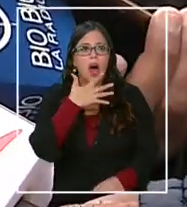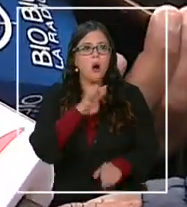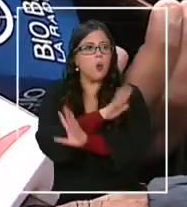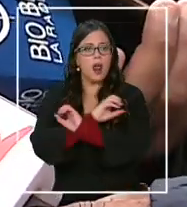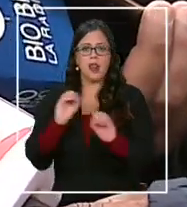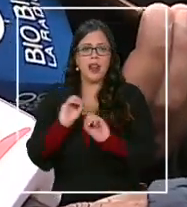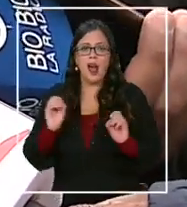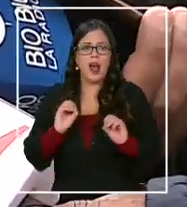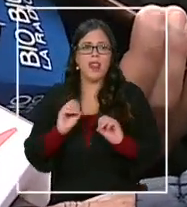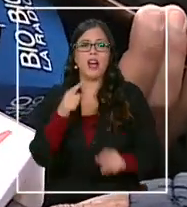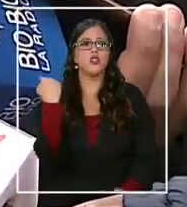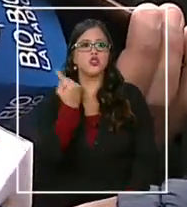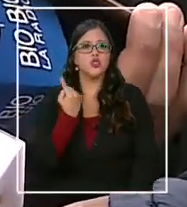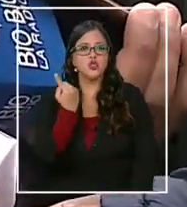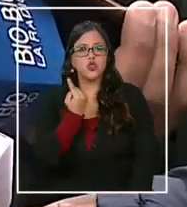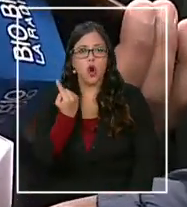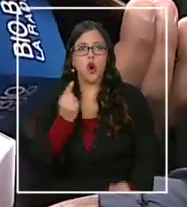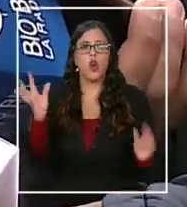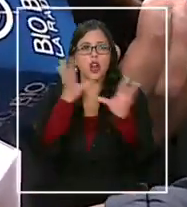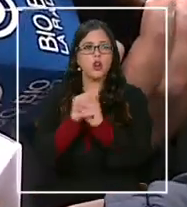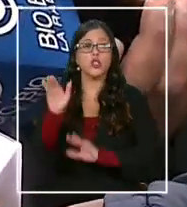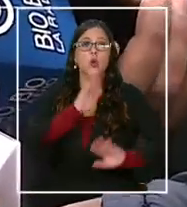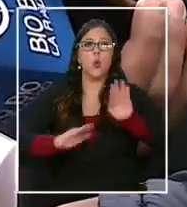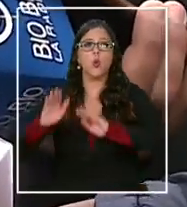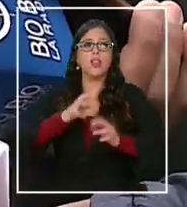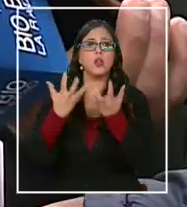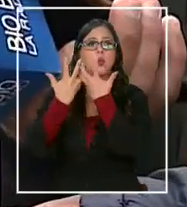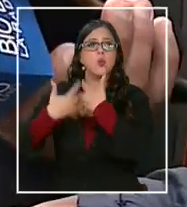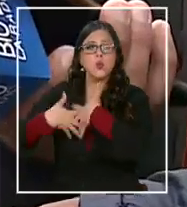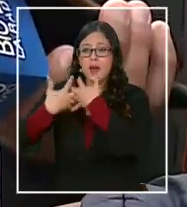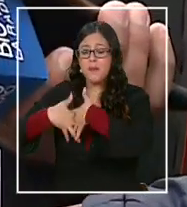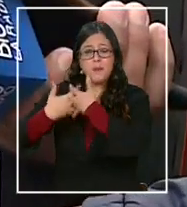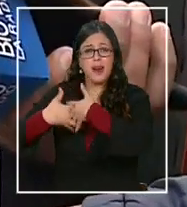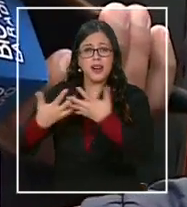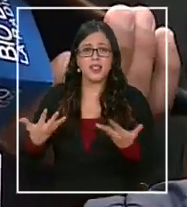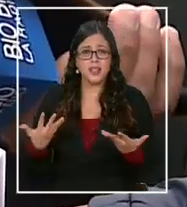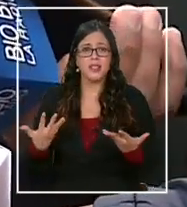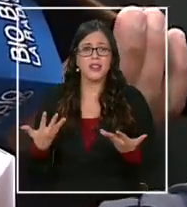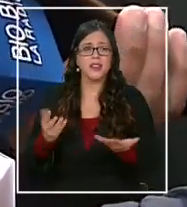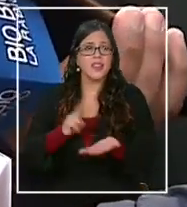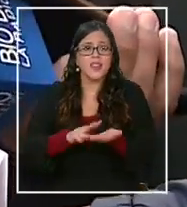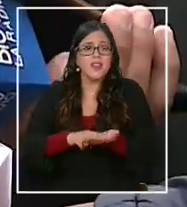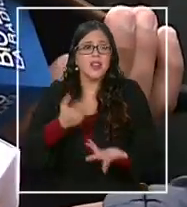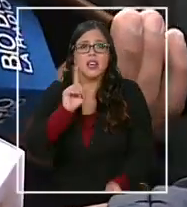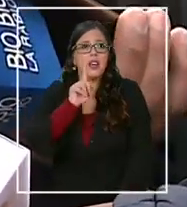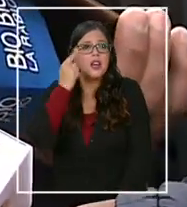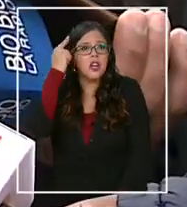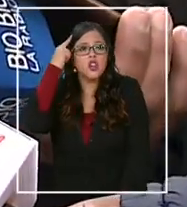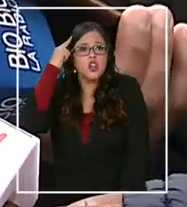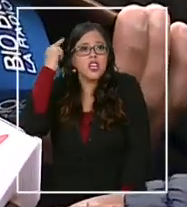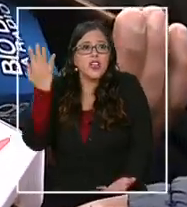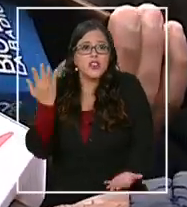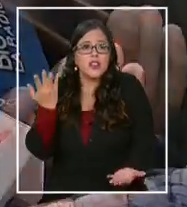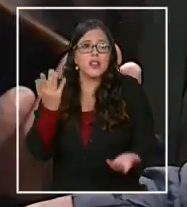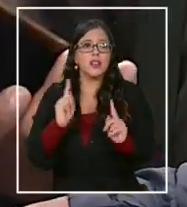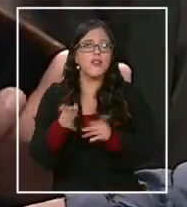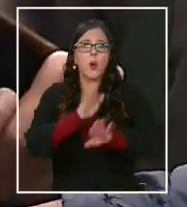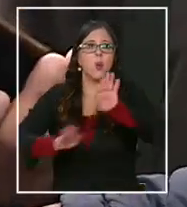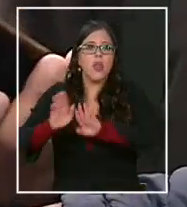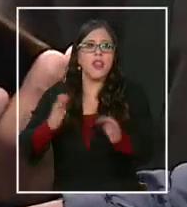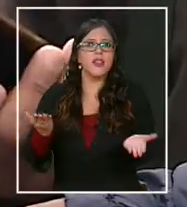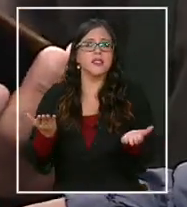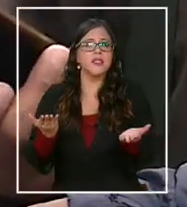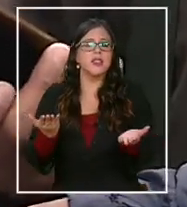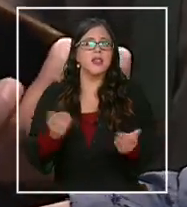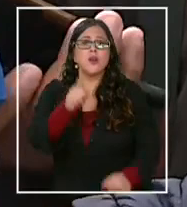nada. Estuvo solo durante la noche cuidando una máquina a la cual... realmente no creo que necesite algo que tenga que cuidarse.